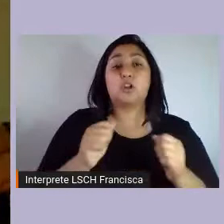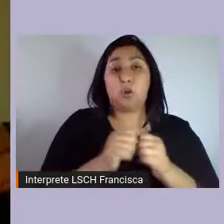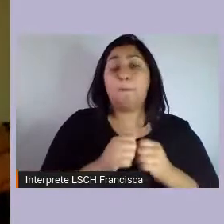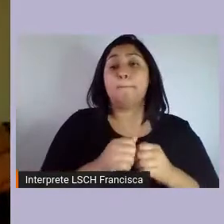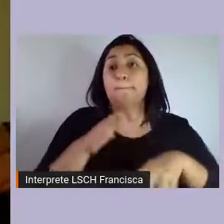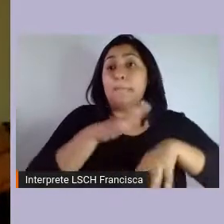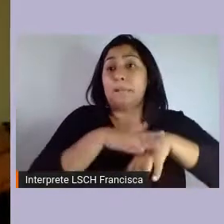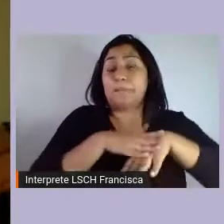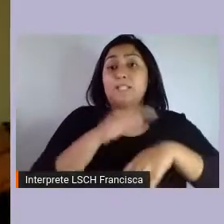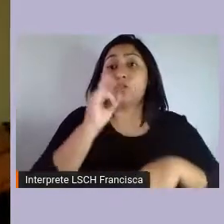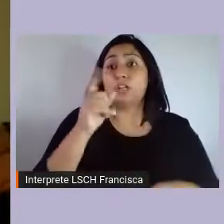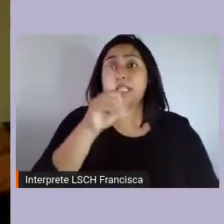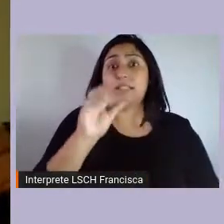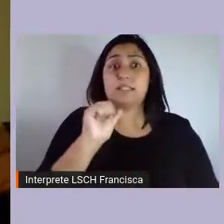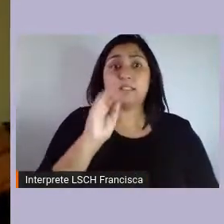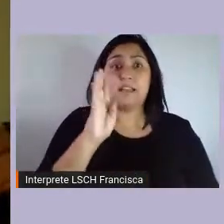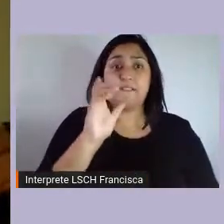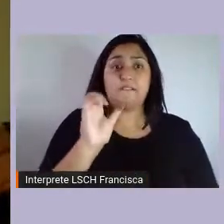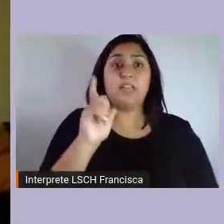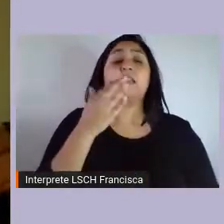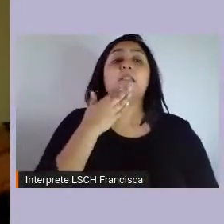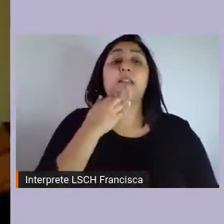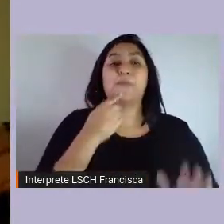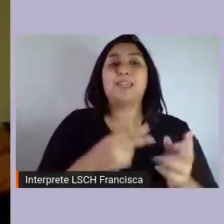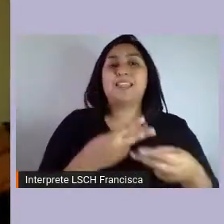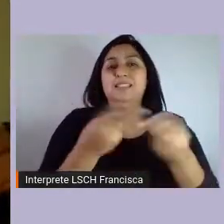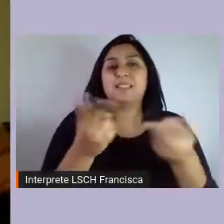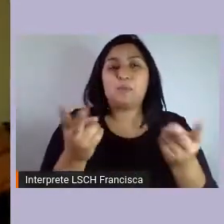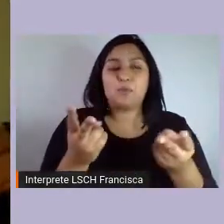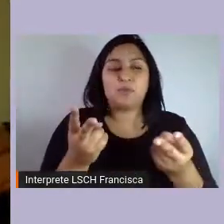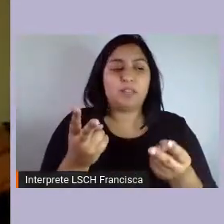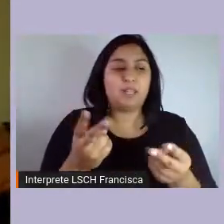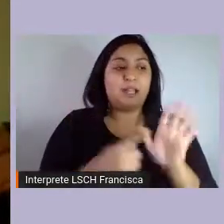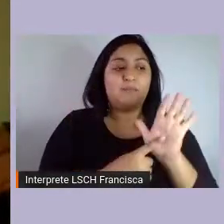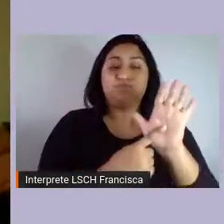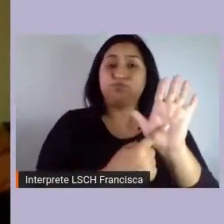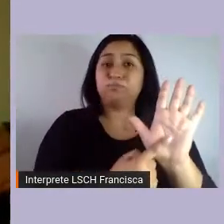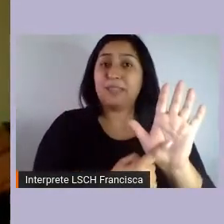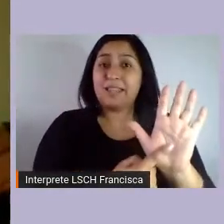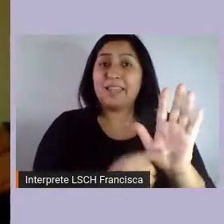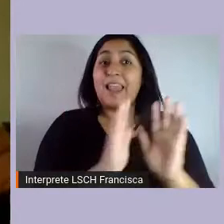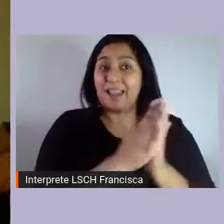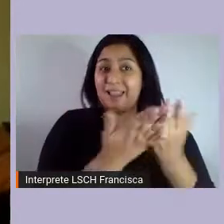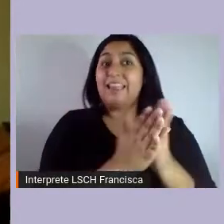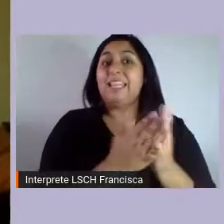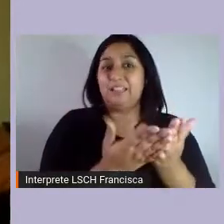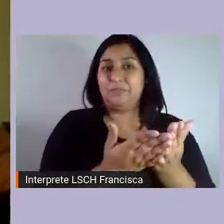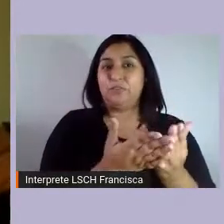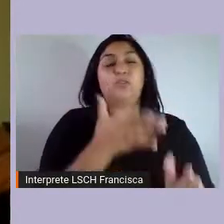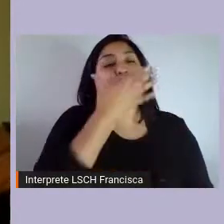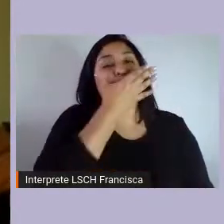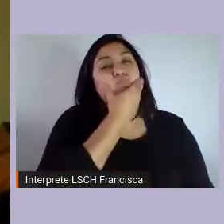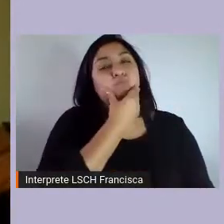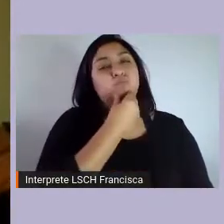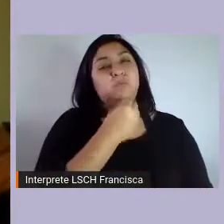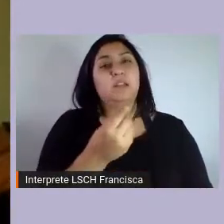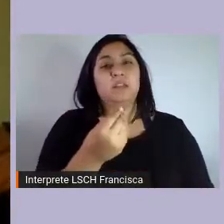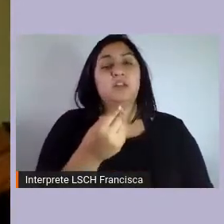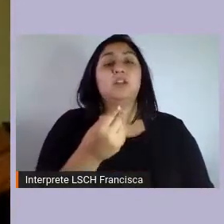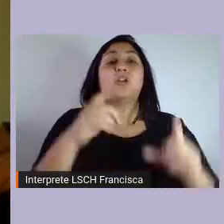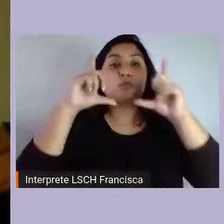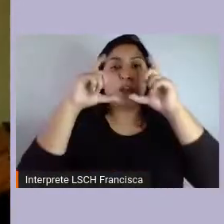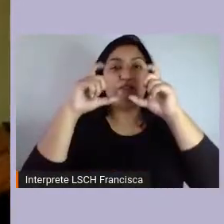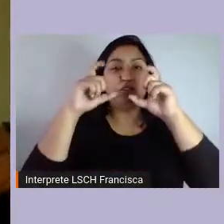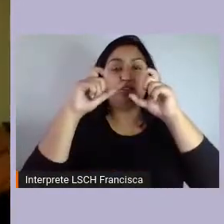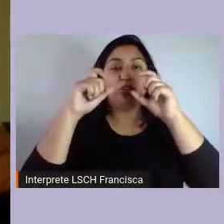se publica este increíble libro. Con esa fotografía de una arpillera, que es el